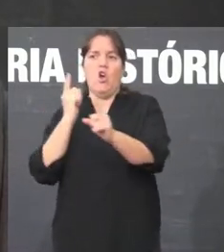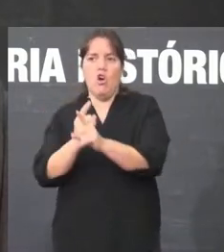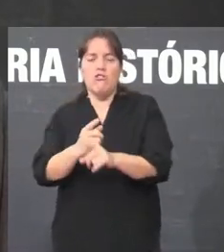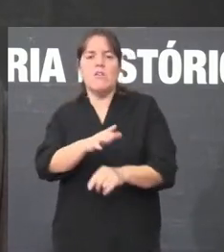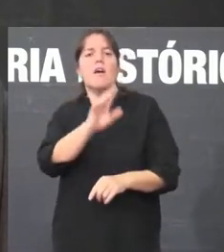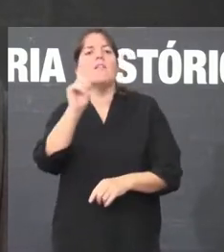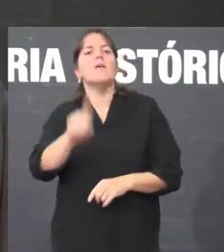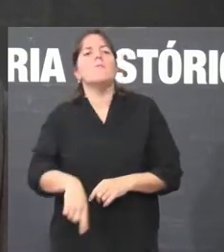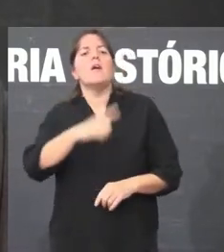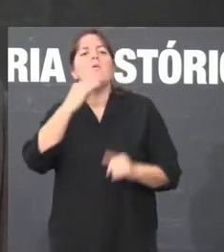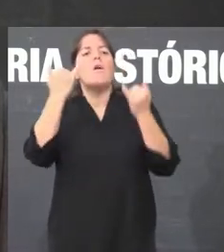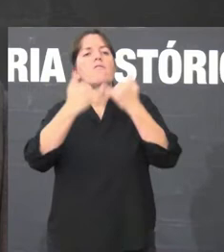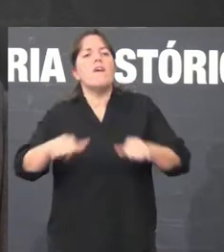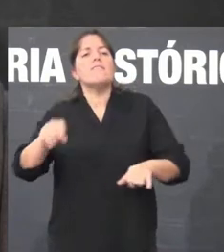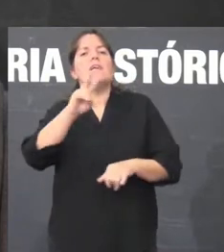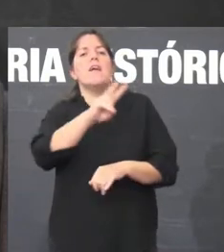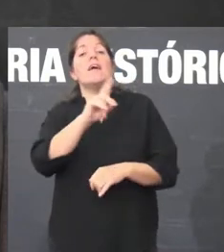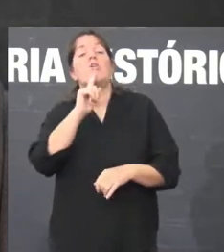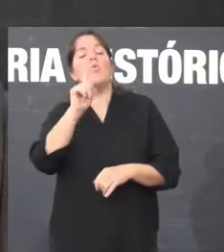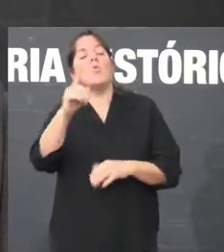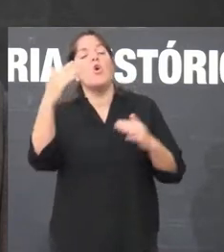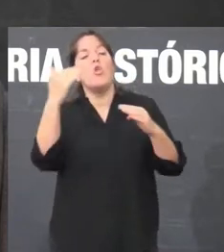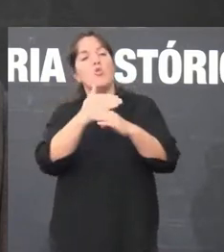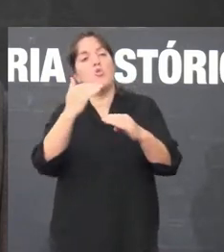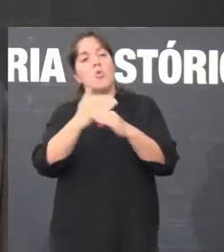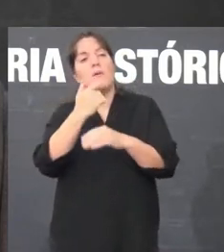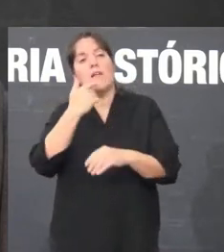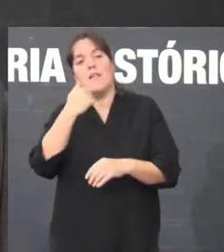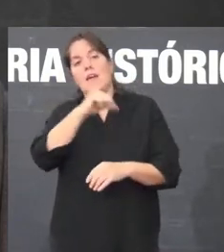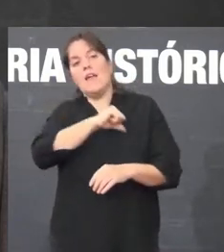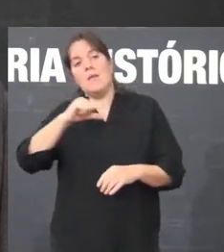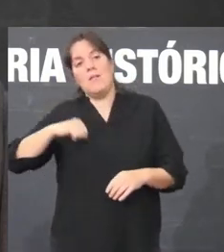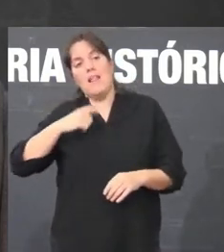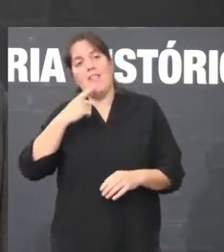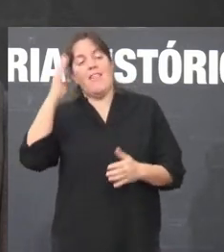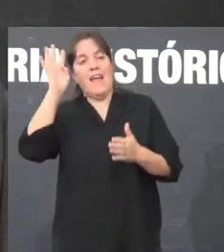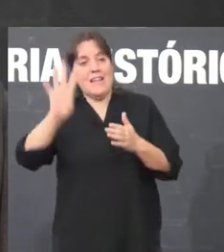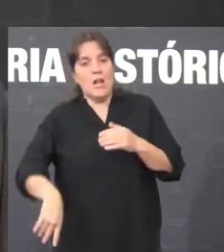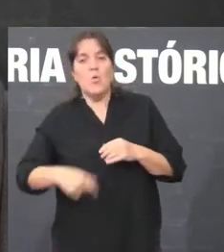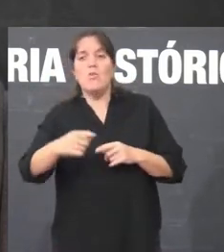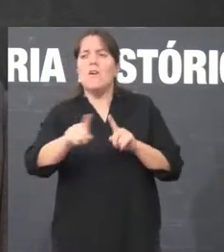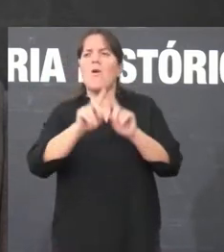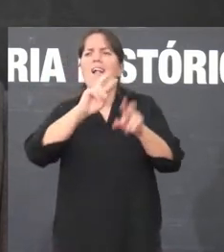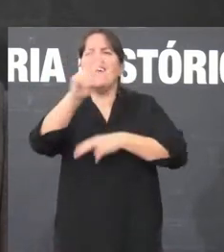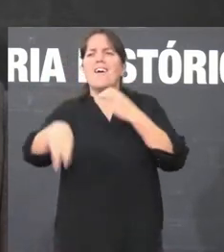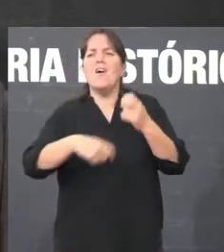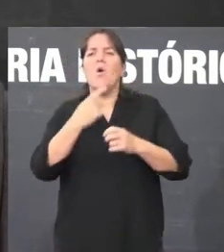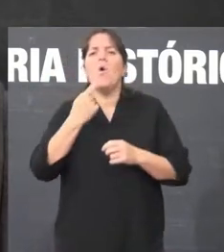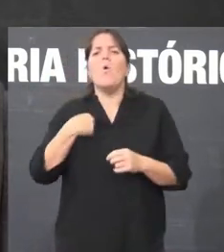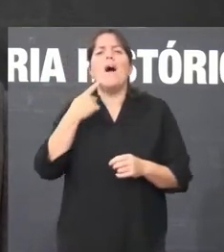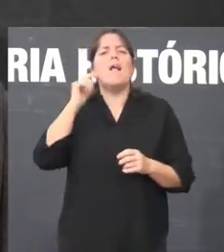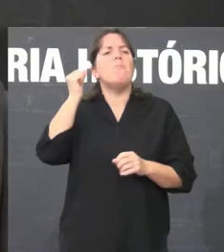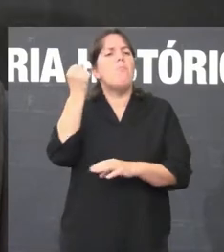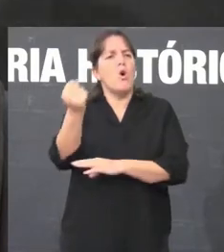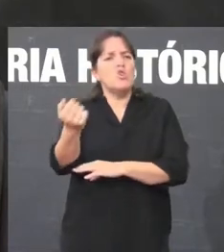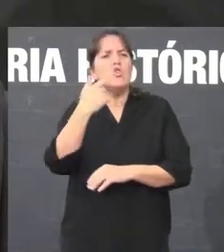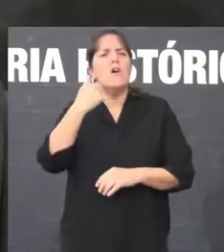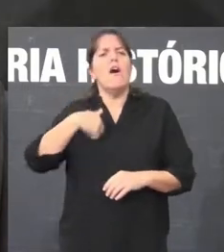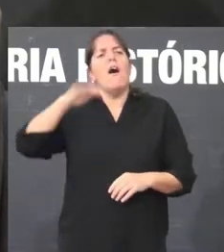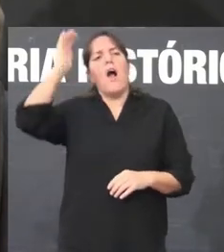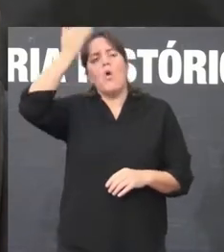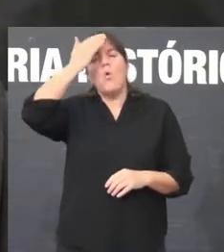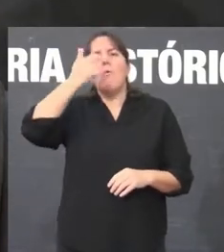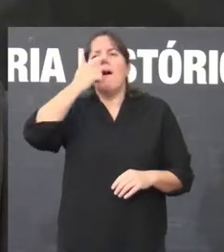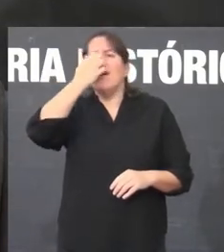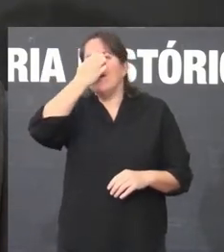do referendo ilegal de independencia de Cataluña, cierto tamén, renovaron o apoio a Cuba castrista reuníndose con varios